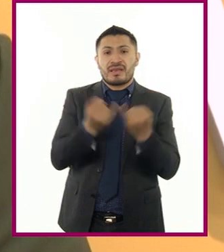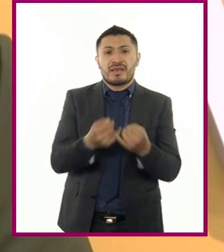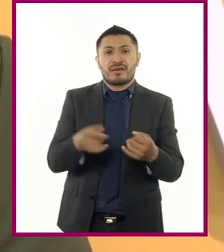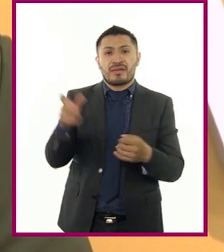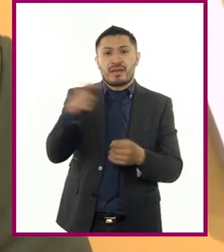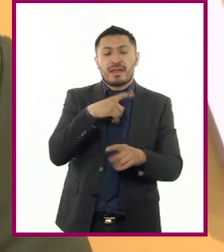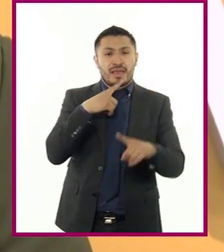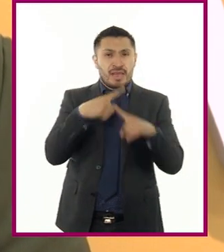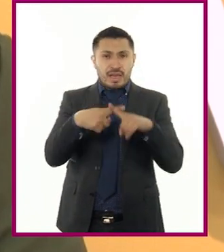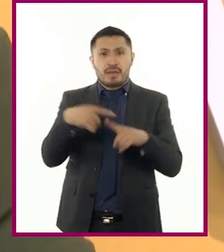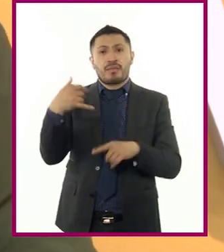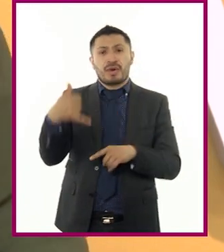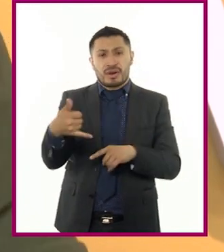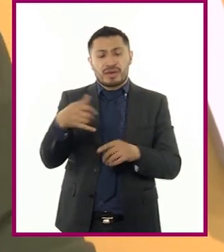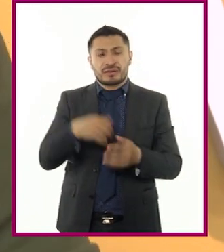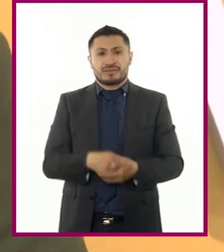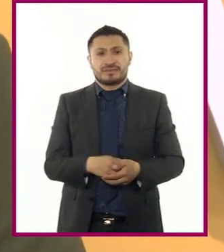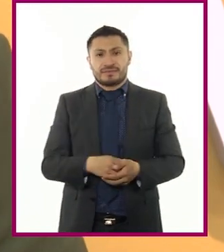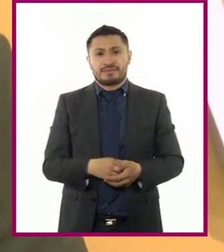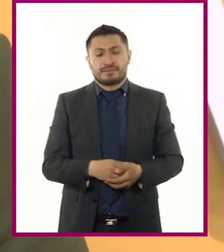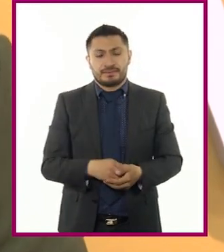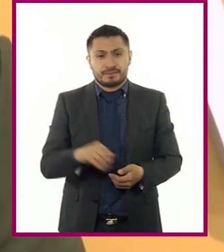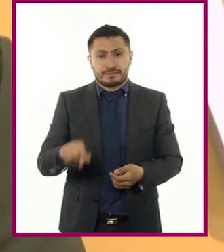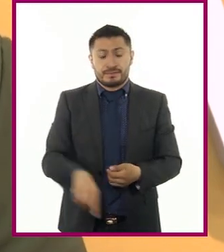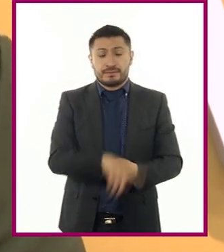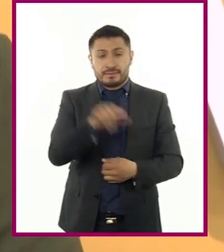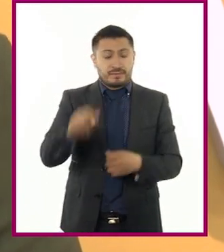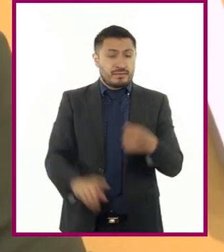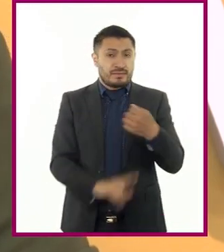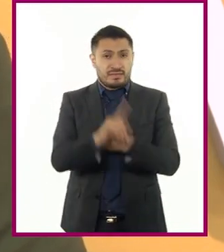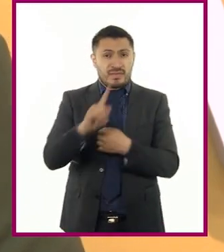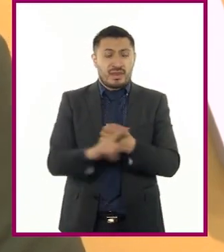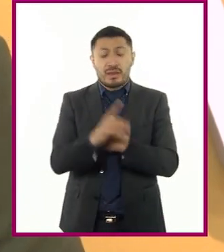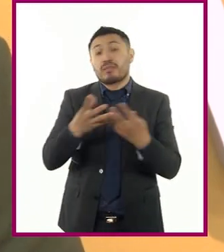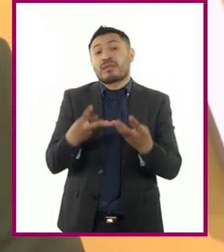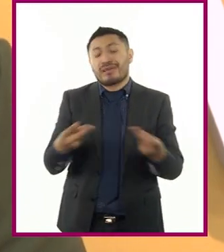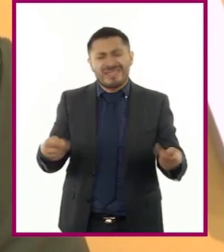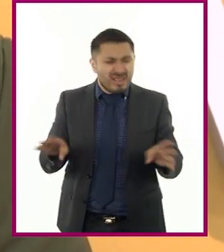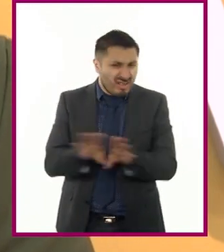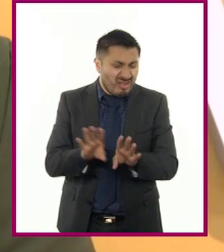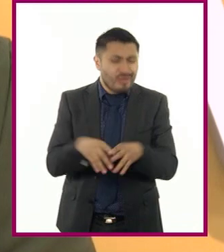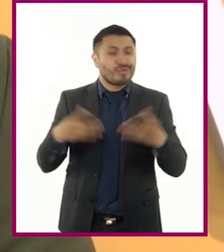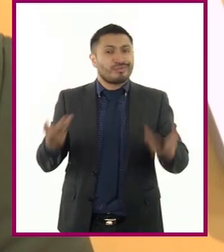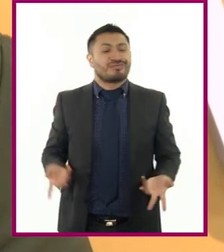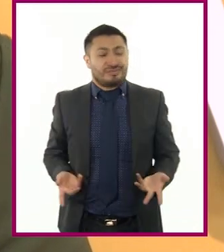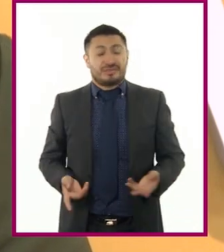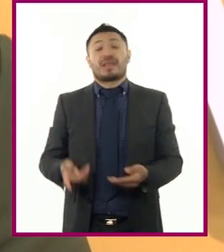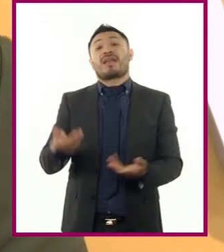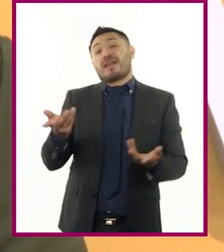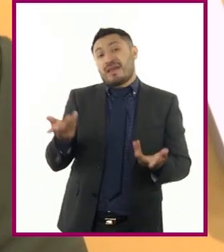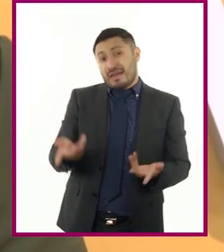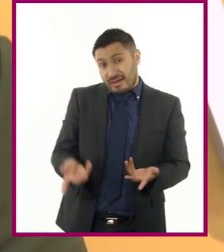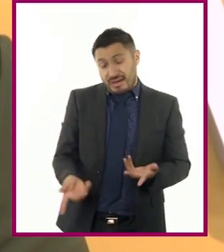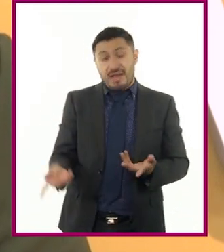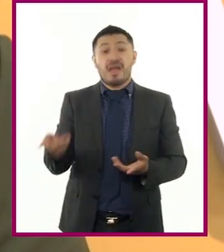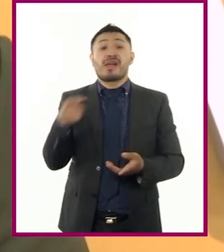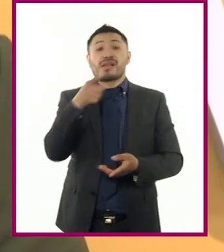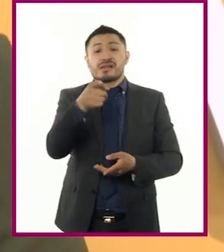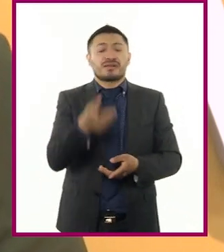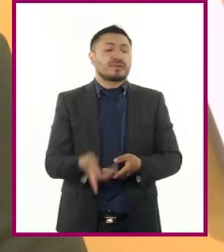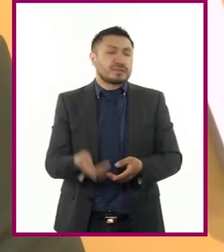X por Y. En la resolución de problemas que implican proporcionalidad inversa, generalmente se solicita